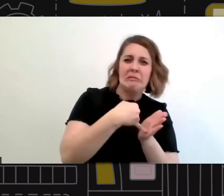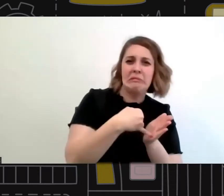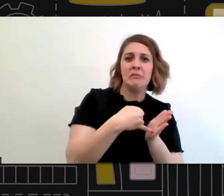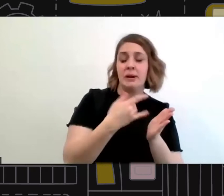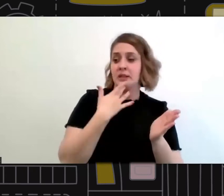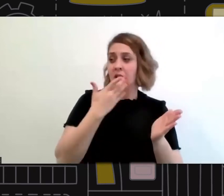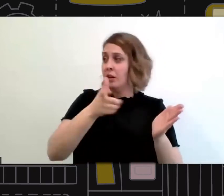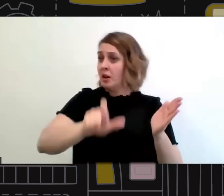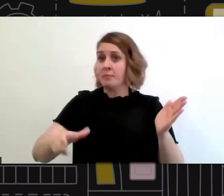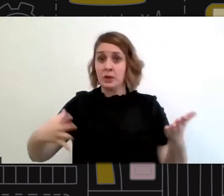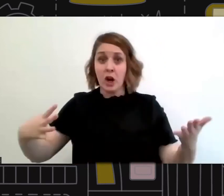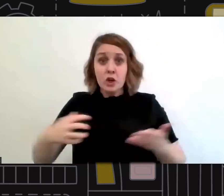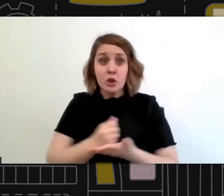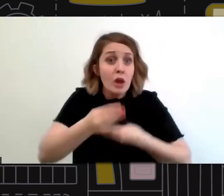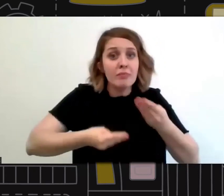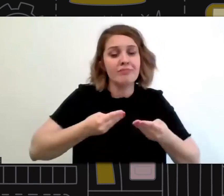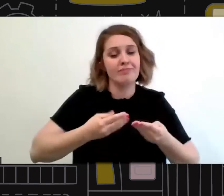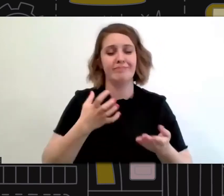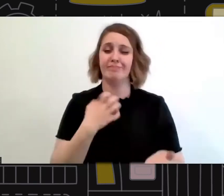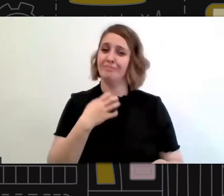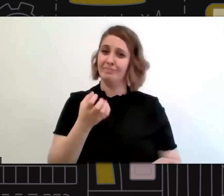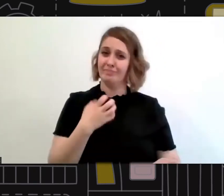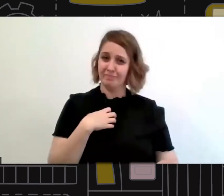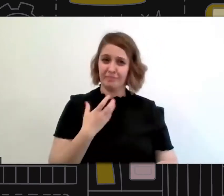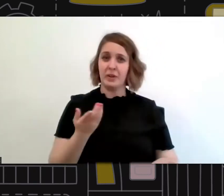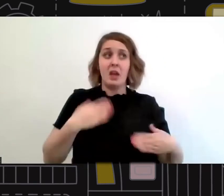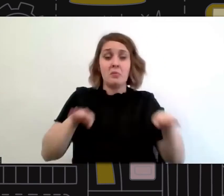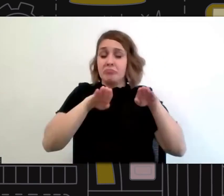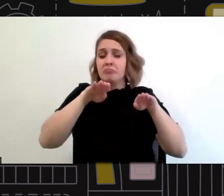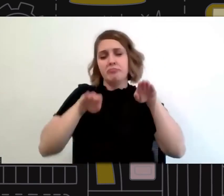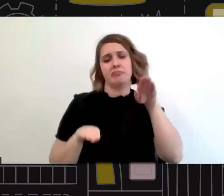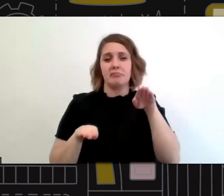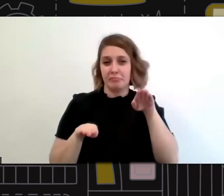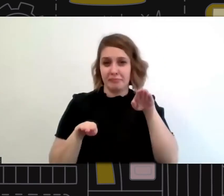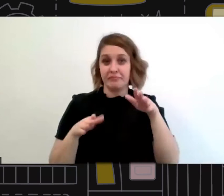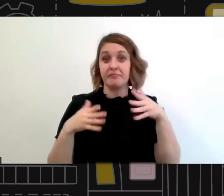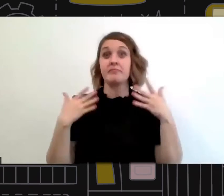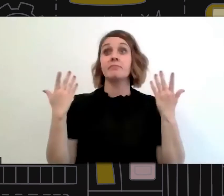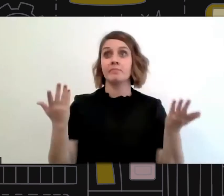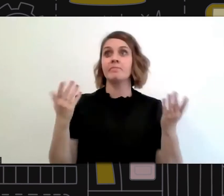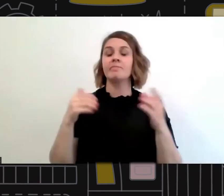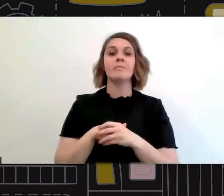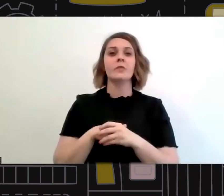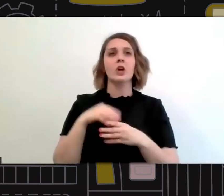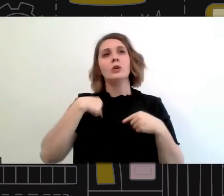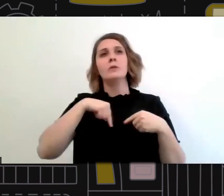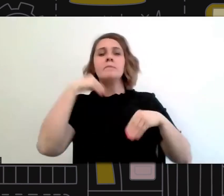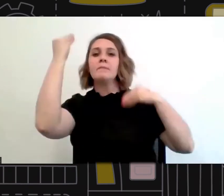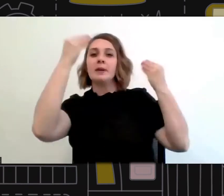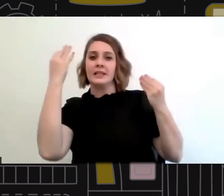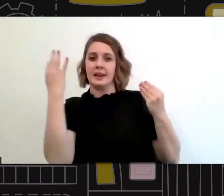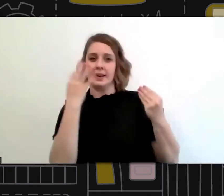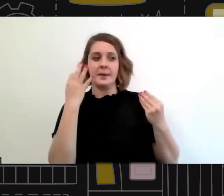utilizado por todas las personas, falto de equidad. Y para ello, lo que hay que pensar es que